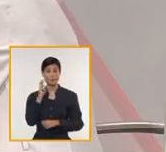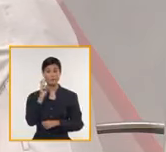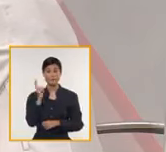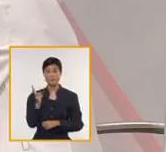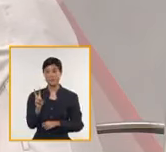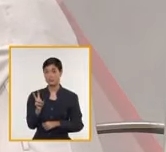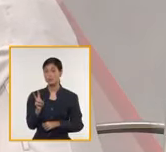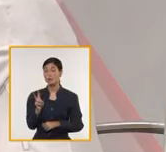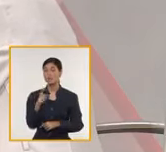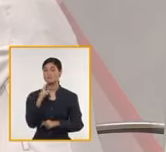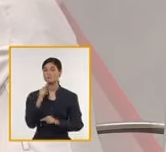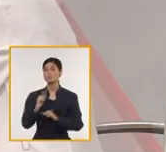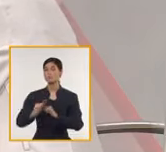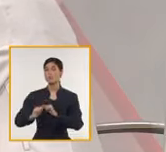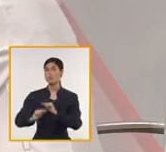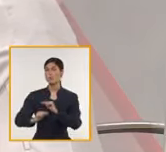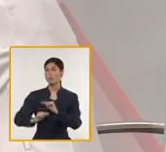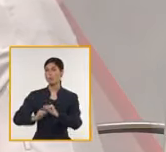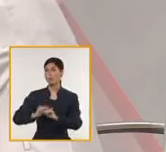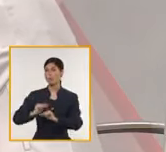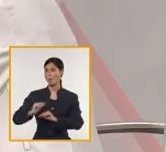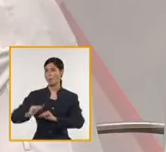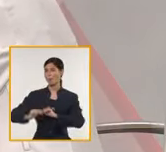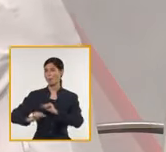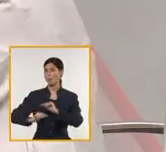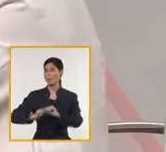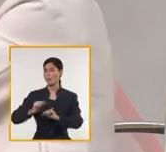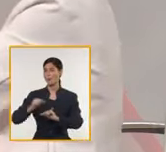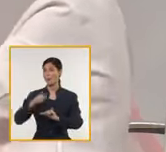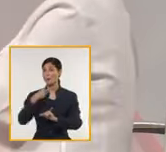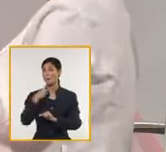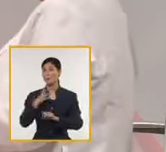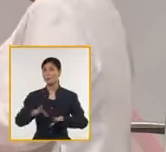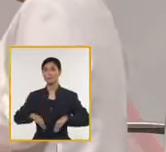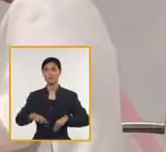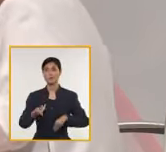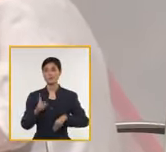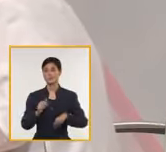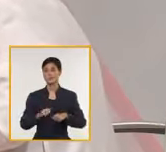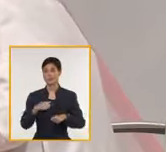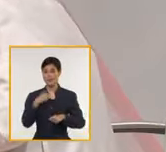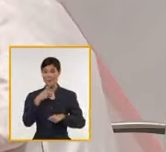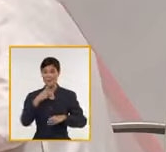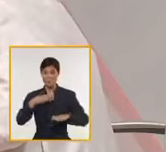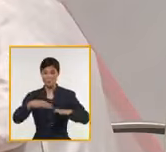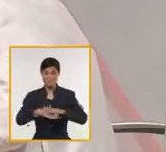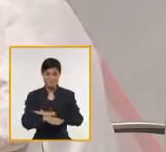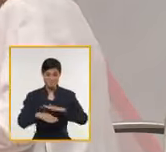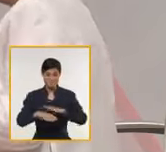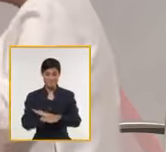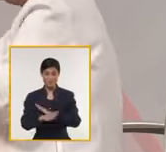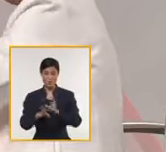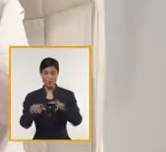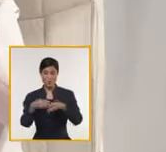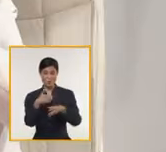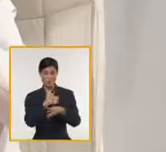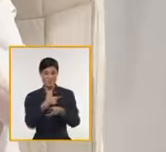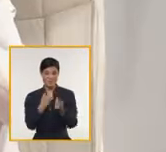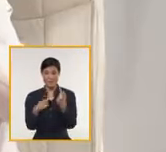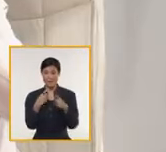venido creciendo el rechazo, aunque parezca paradójico, a la intervención militar extranjera.